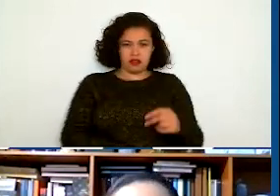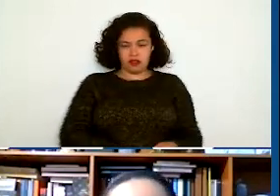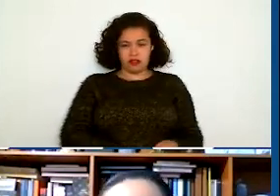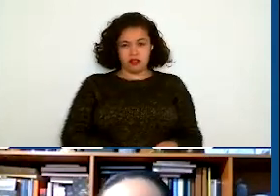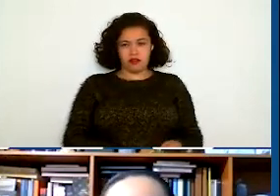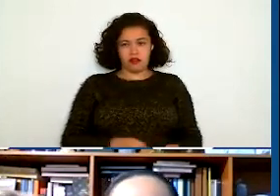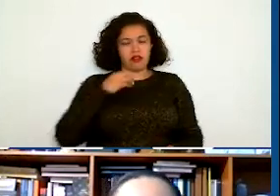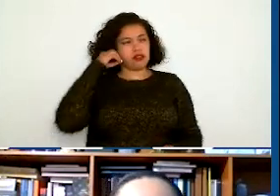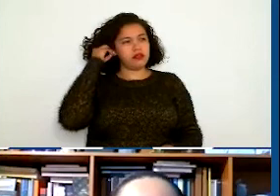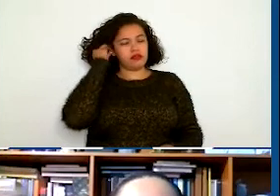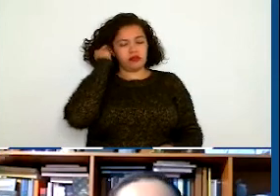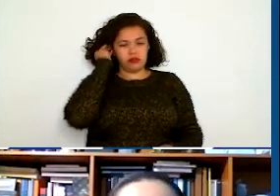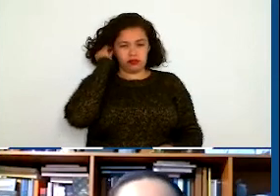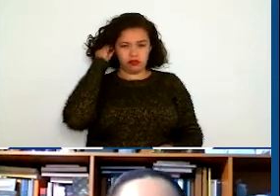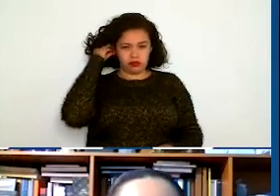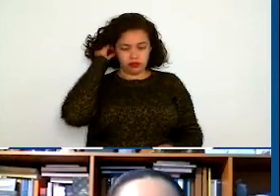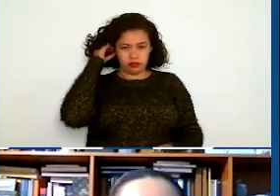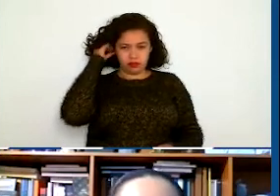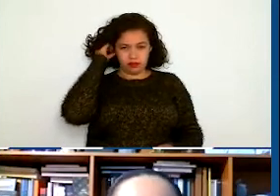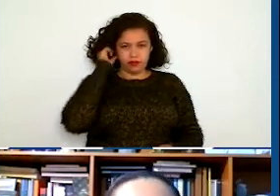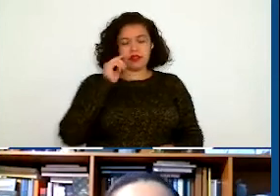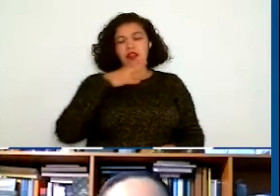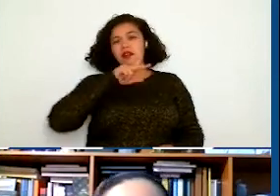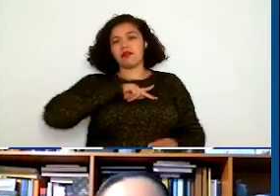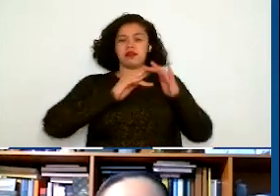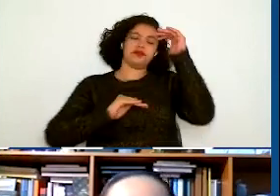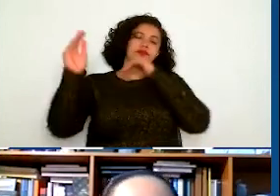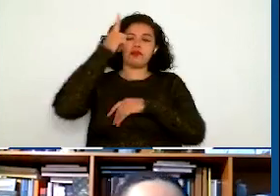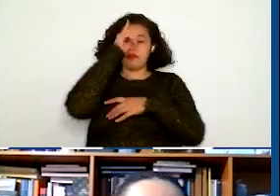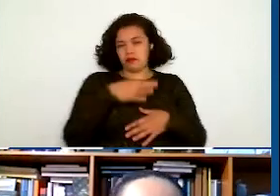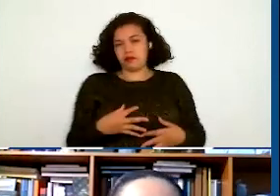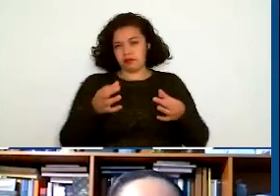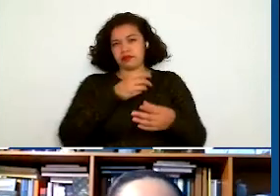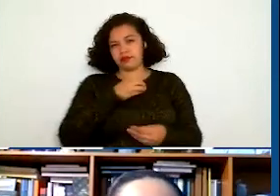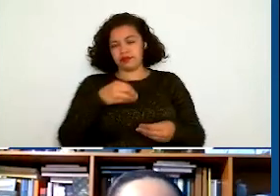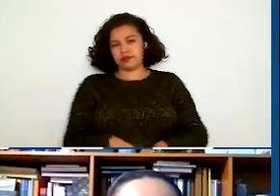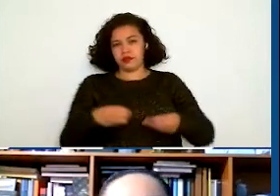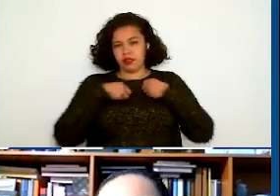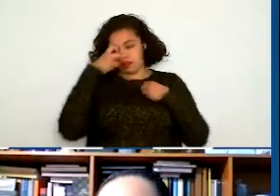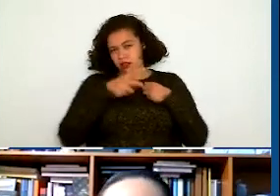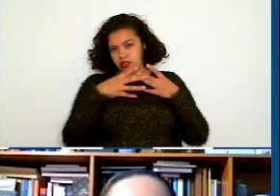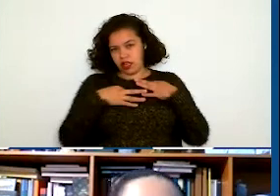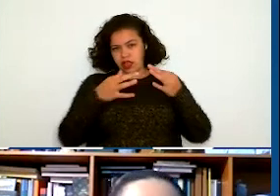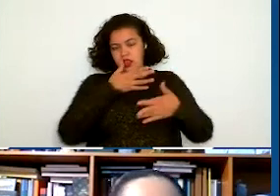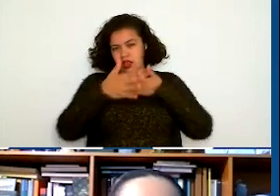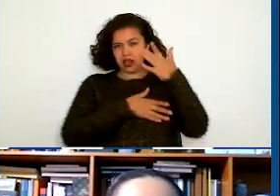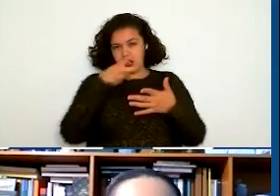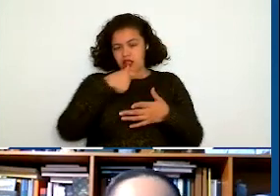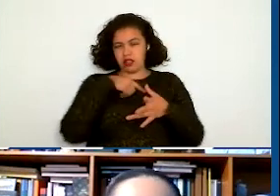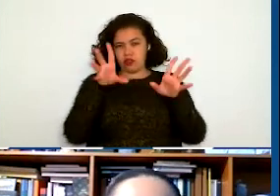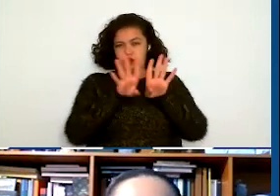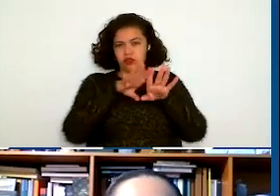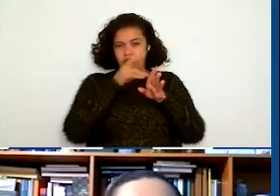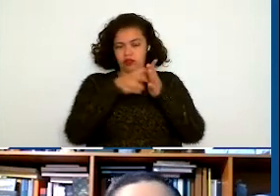meta mayor, el mejorar la calidad de vida. Por ende, voy a mejorar siempre la calidad del servicio y voy a hacer las adecuaciones